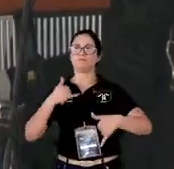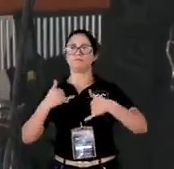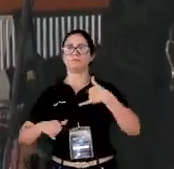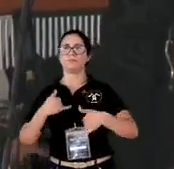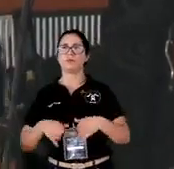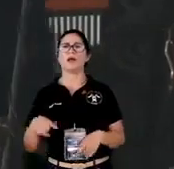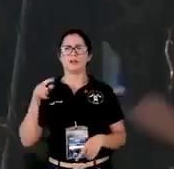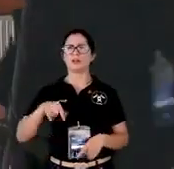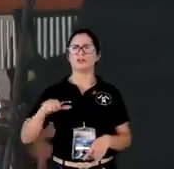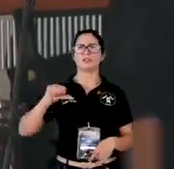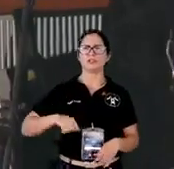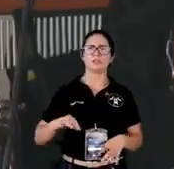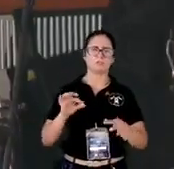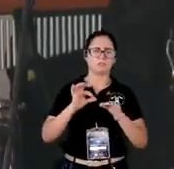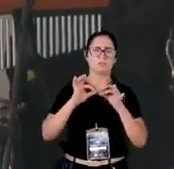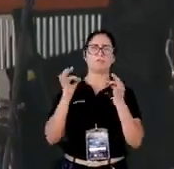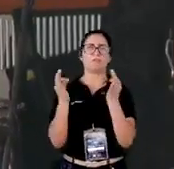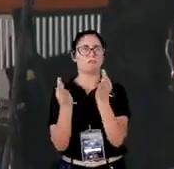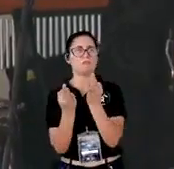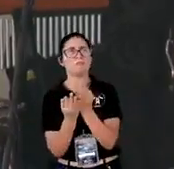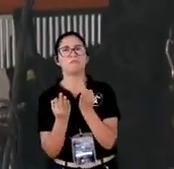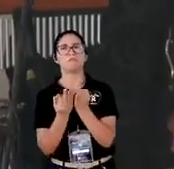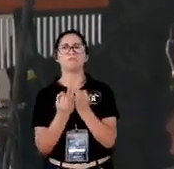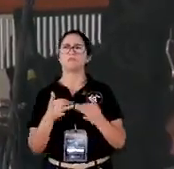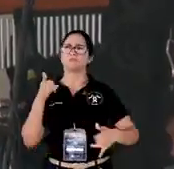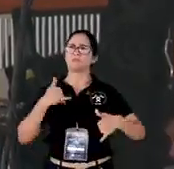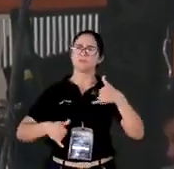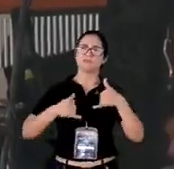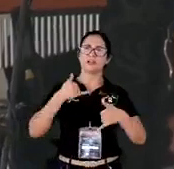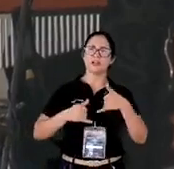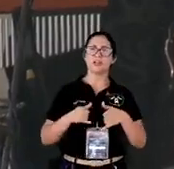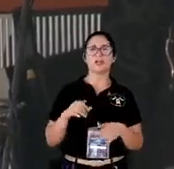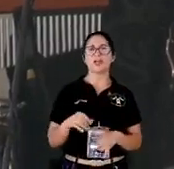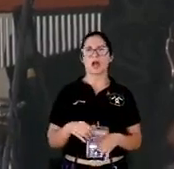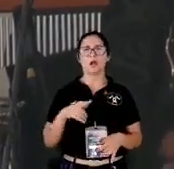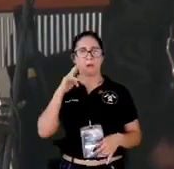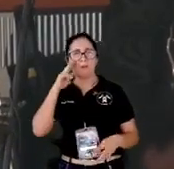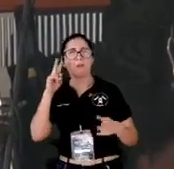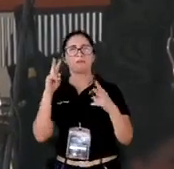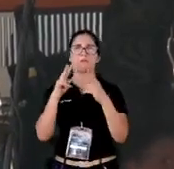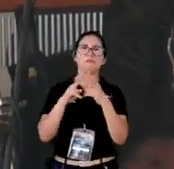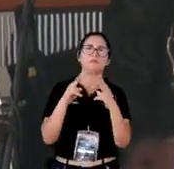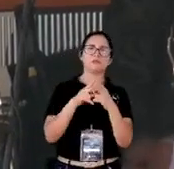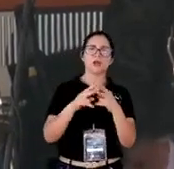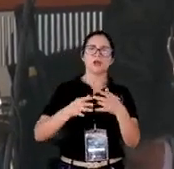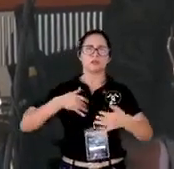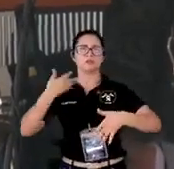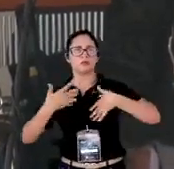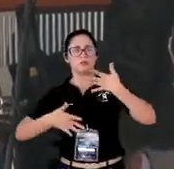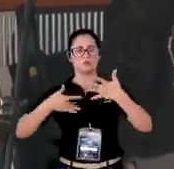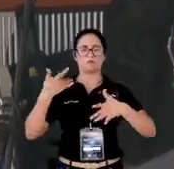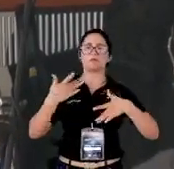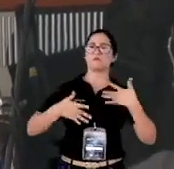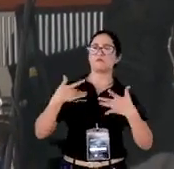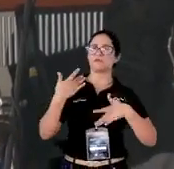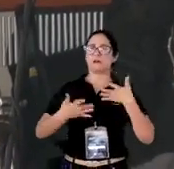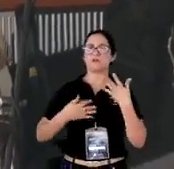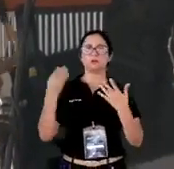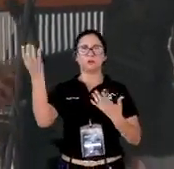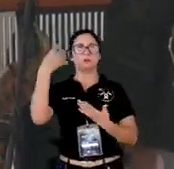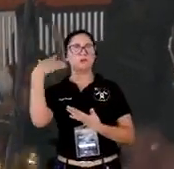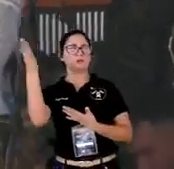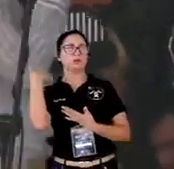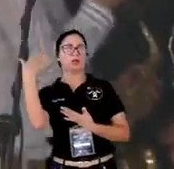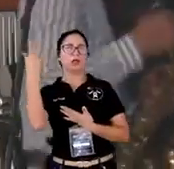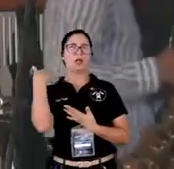familia en estos lugares, o sea que el Casanare no es desconocido para ella. Ella ha disfrutado también del calorcito que